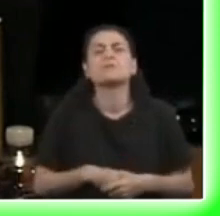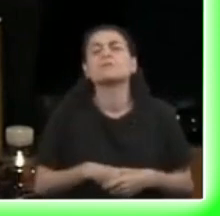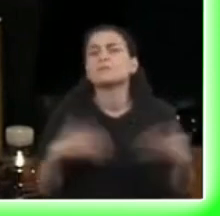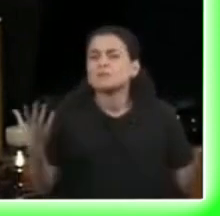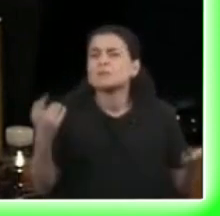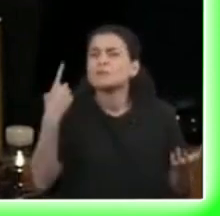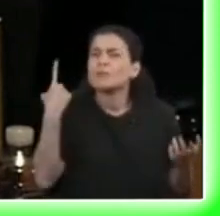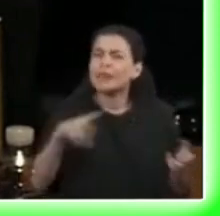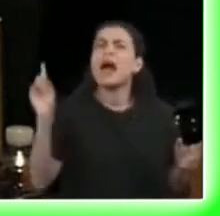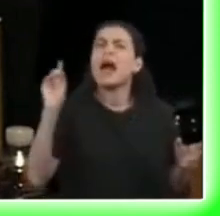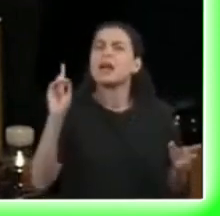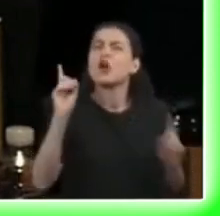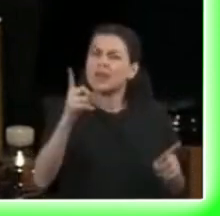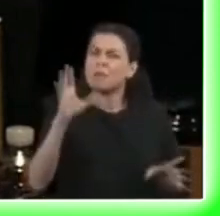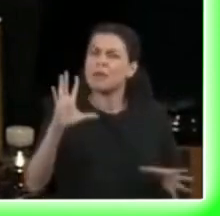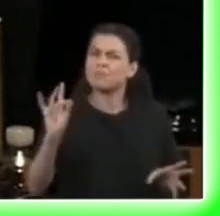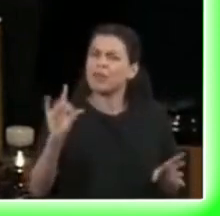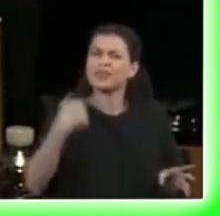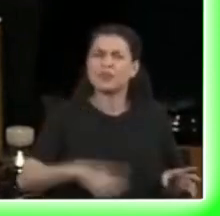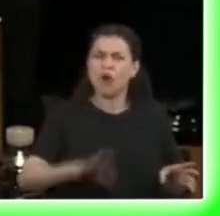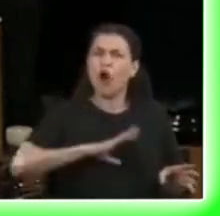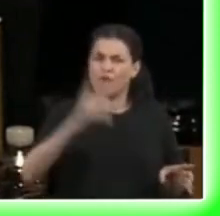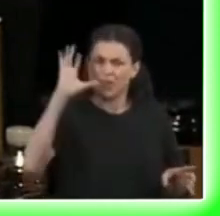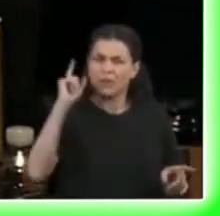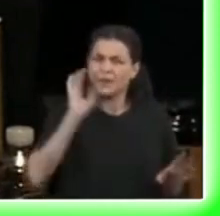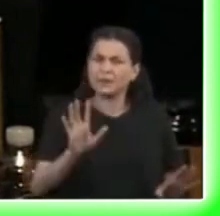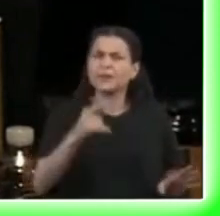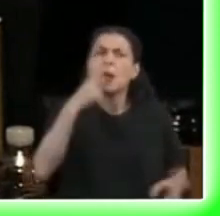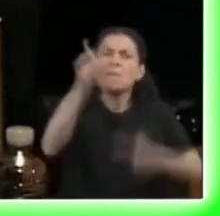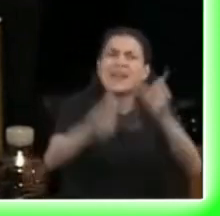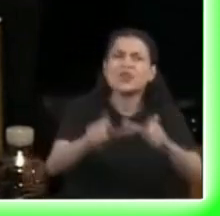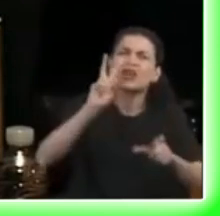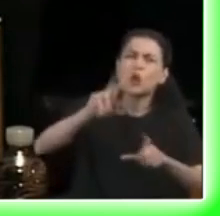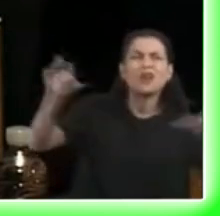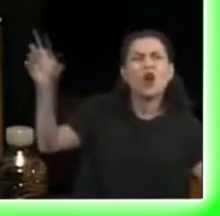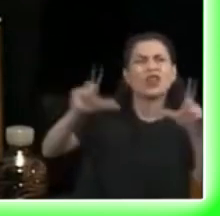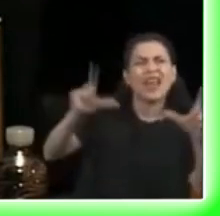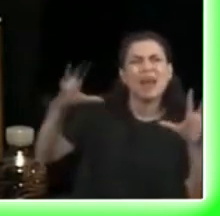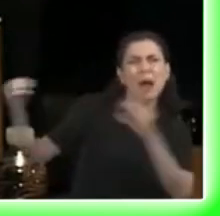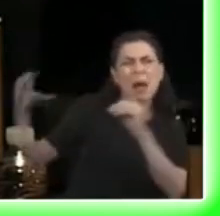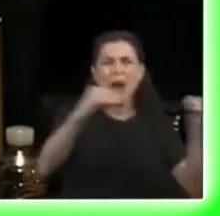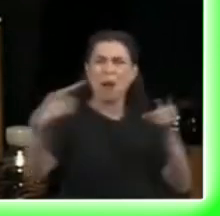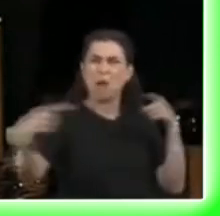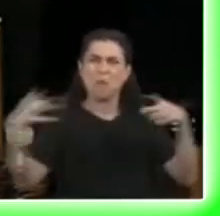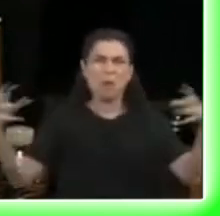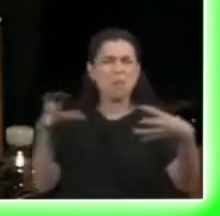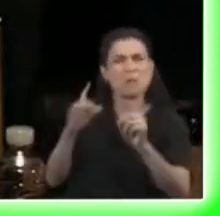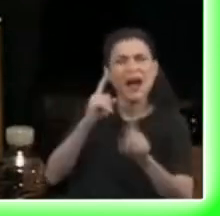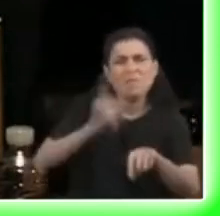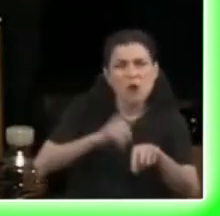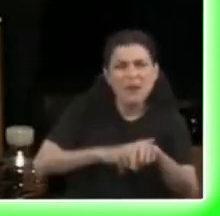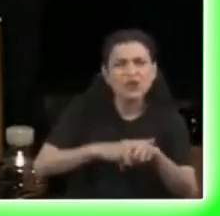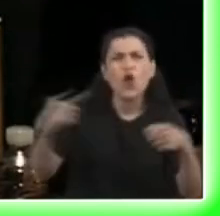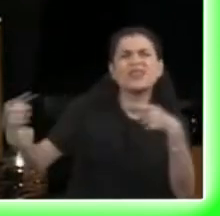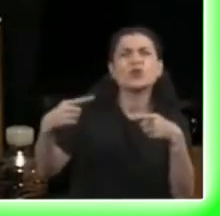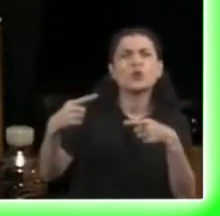por no decir indignante, porque resulta que los mismos que en la televisión se pelean como si fueran perros y gatos, en el Congreso terminan